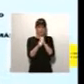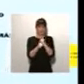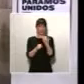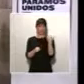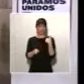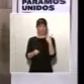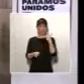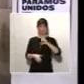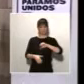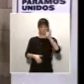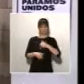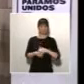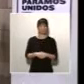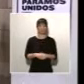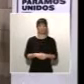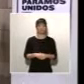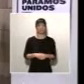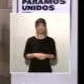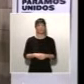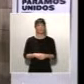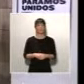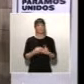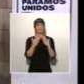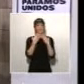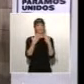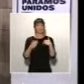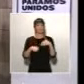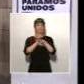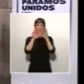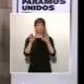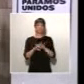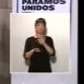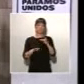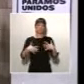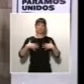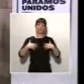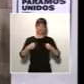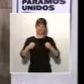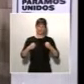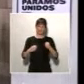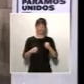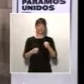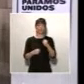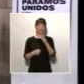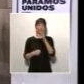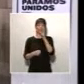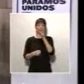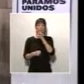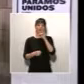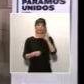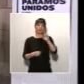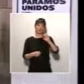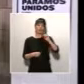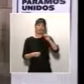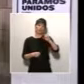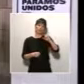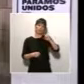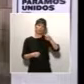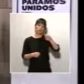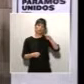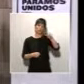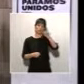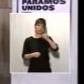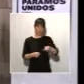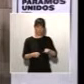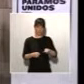Gracias, Raquel. Y, por último, por la parte de sanidad, le doy la palabra a Rodrigo Gutiérrez, que es otro de los